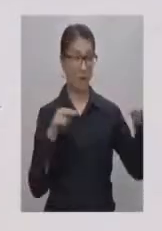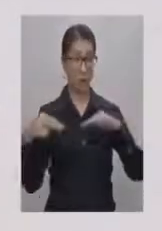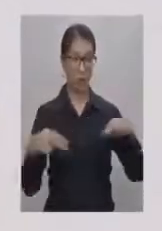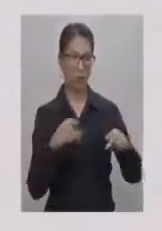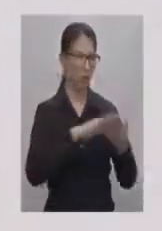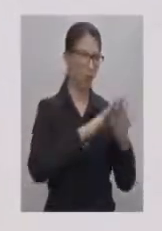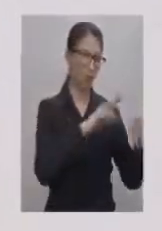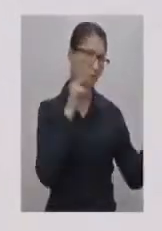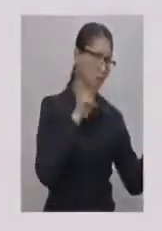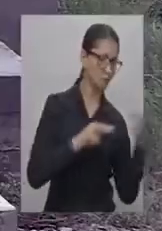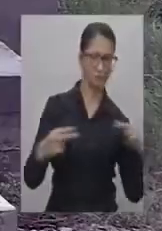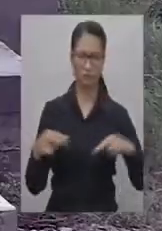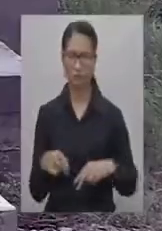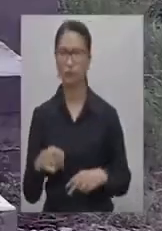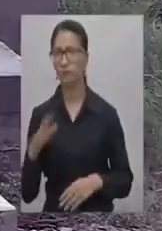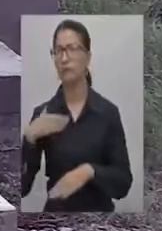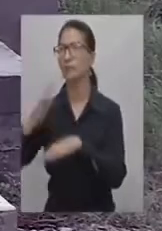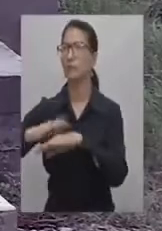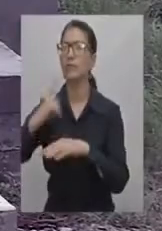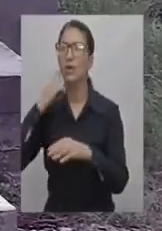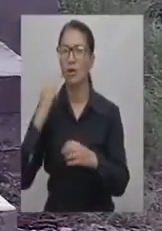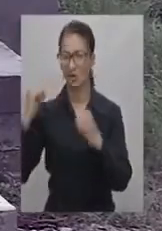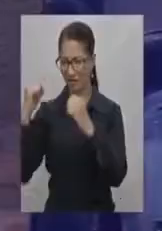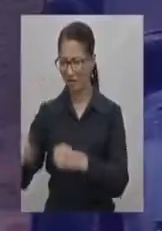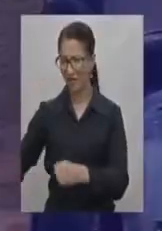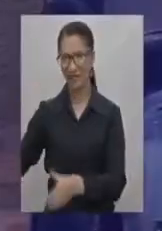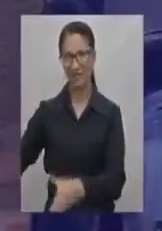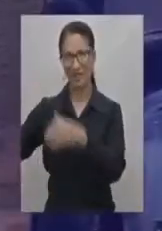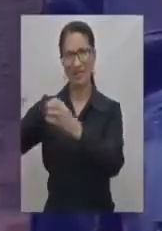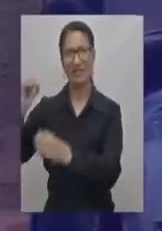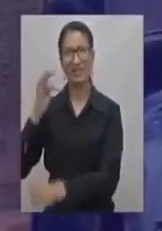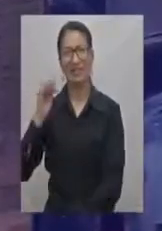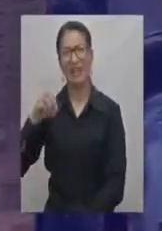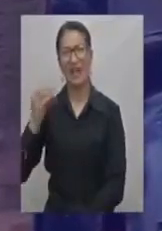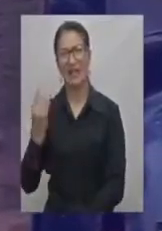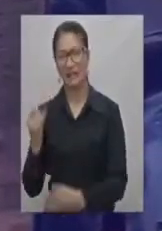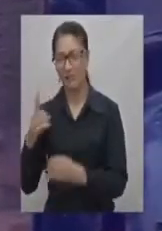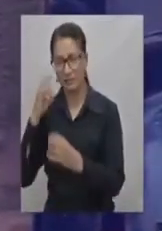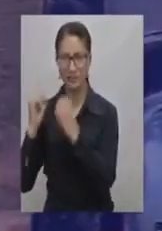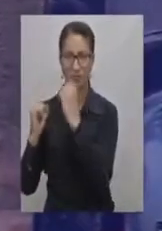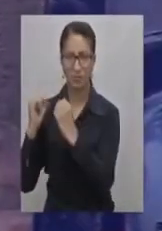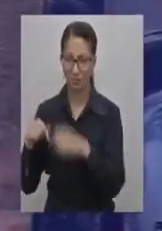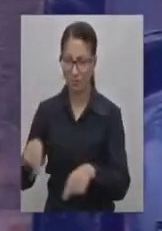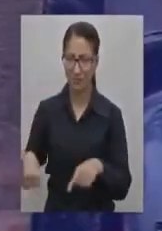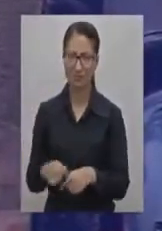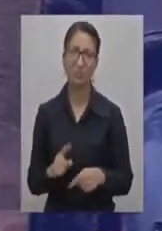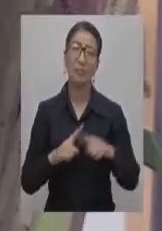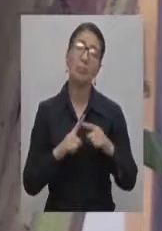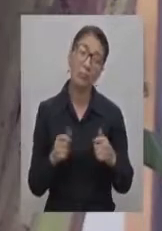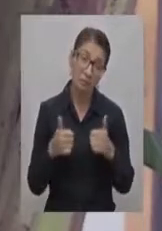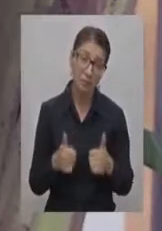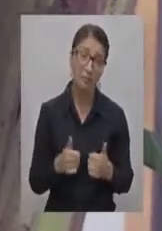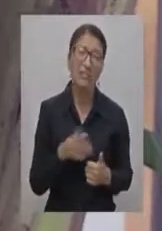la comunidad en general lograron que se instalaran los tanques de concreto y se construyeran nuevas estaciones de bombeo. Sin embargo,